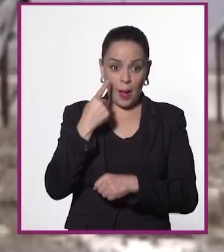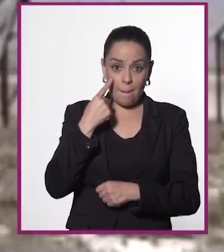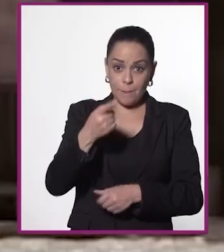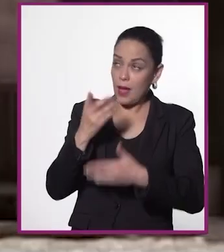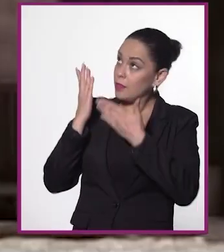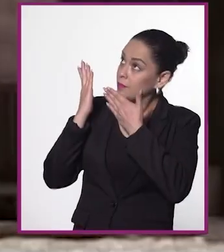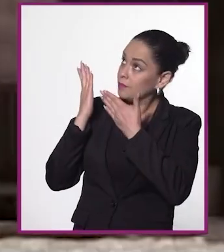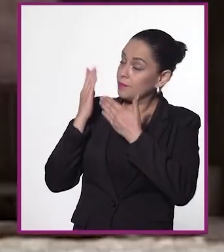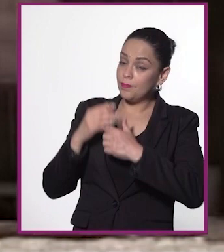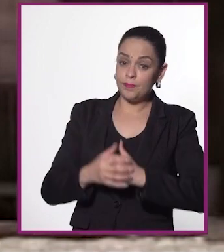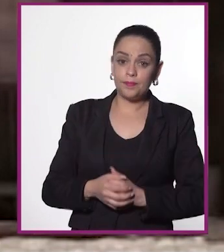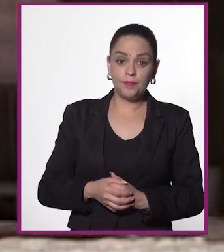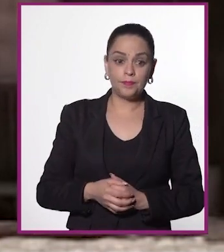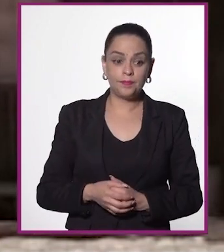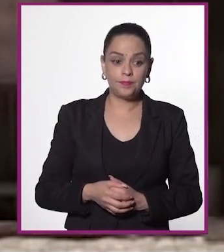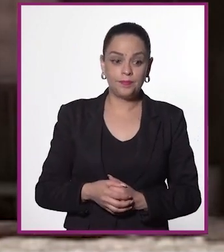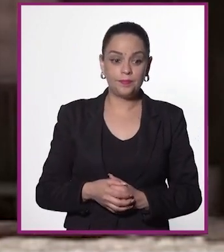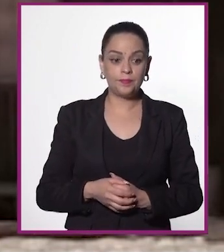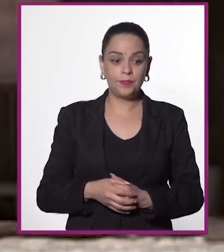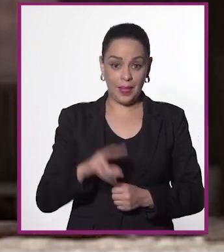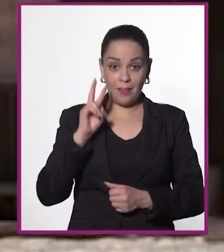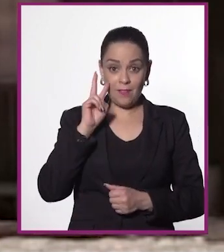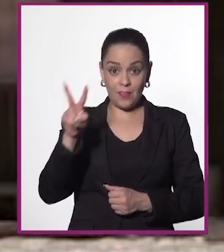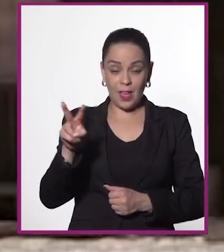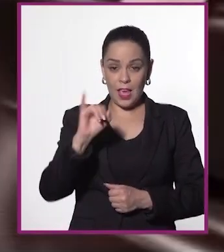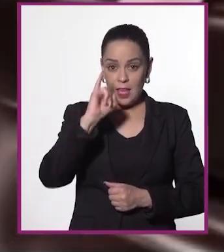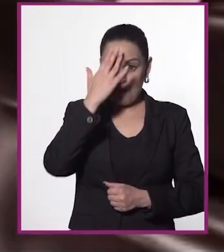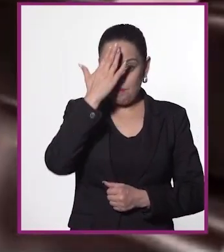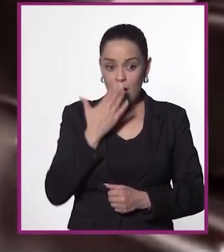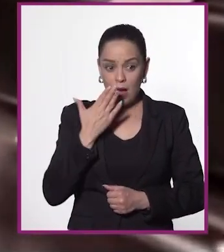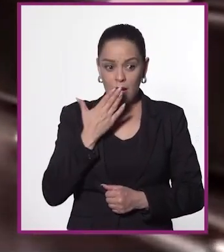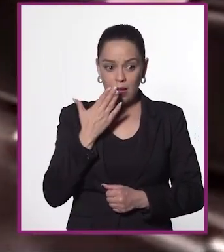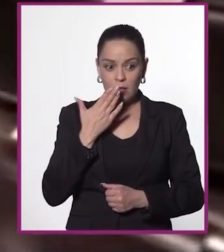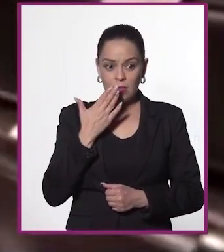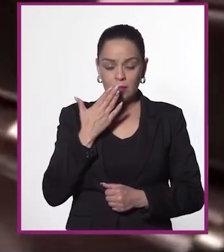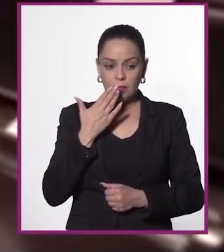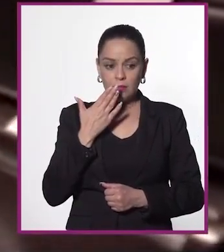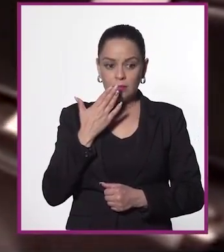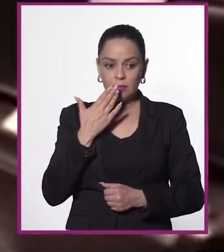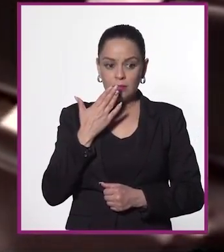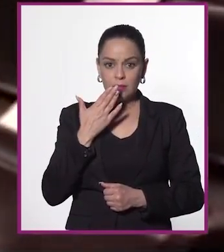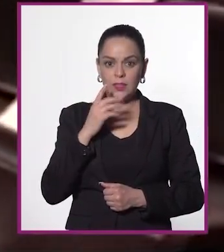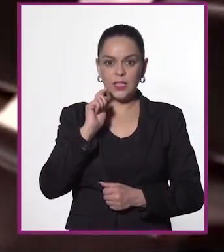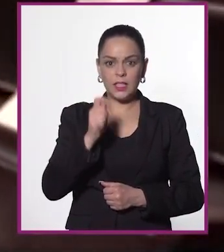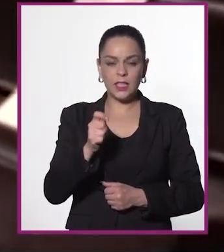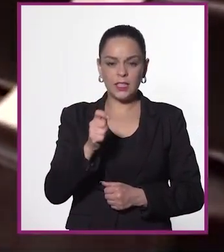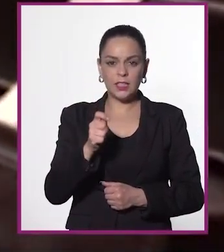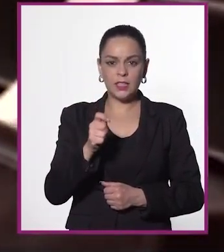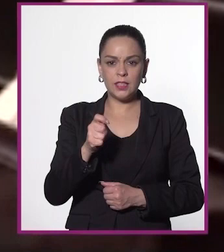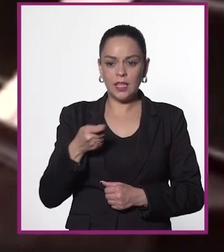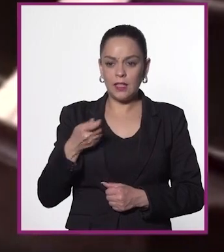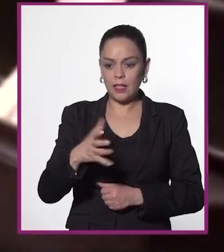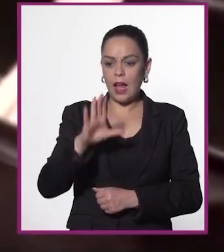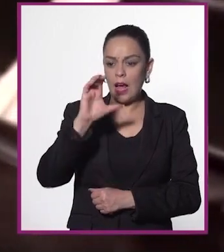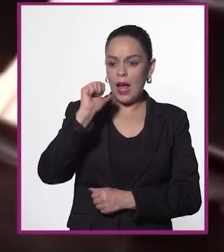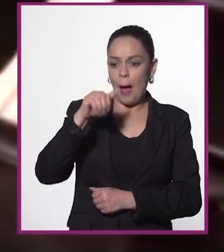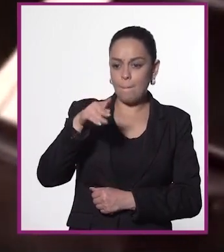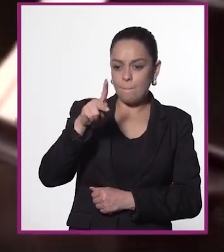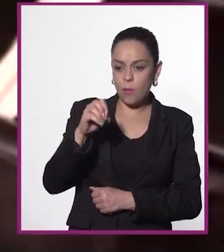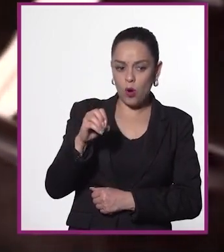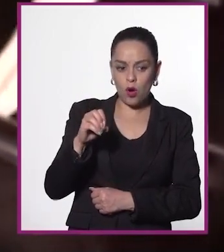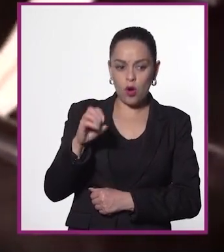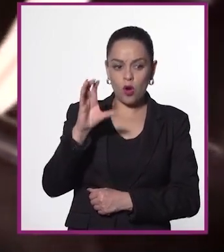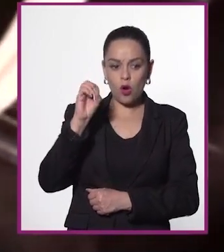secuencia podemos ver cómo las imágenes se presentan en lo que se llama campo contra campo. Es decir,